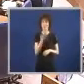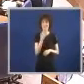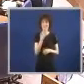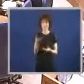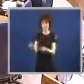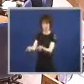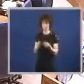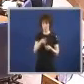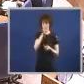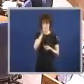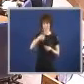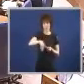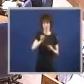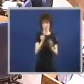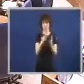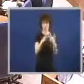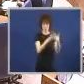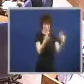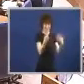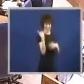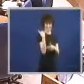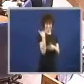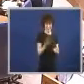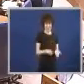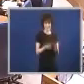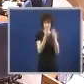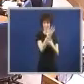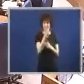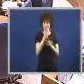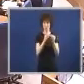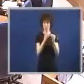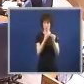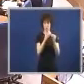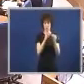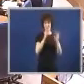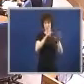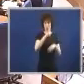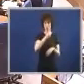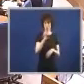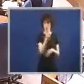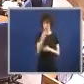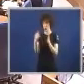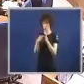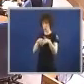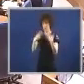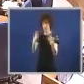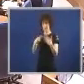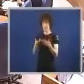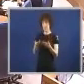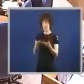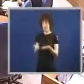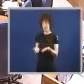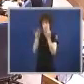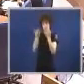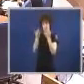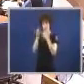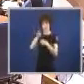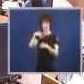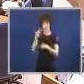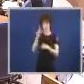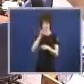no 2016 o teito de gasto medrou en 438 millóns de euros, en 2017 cunha previsión de variación do PIB nominal do 3,6, por que non